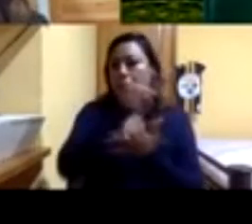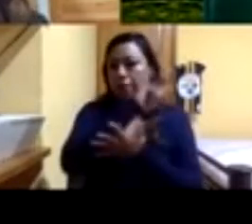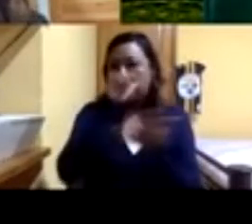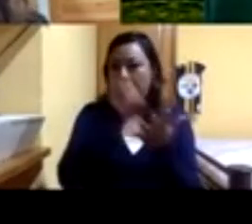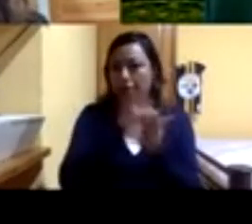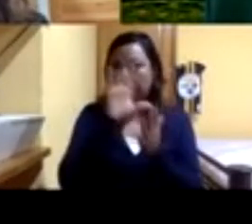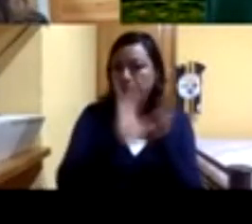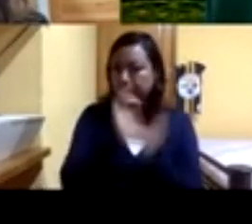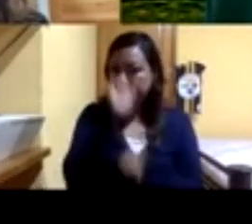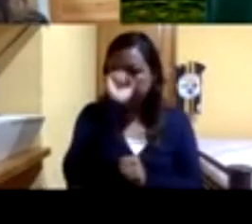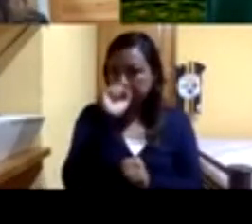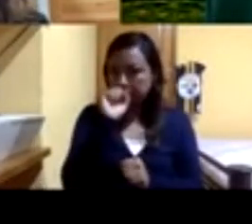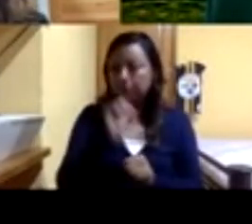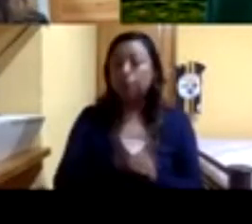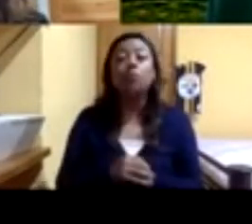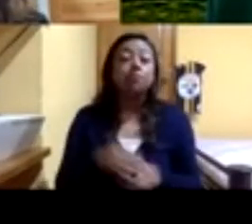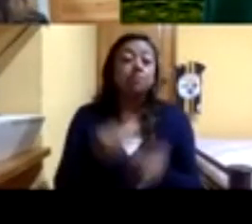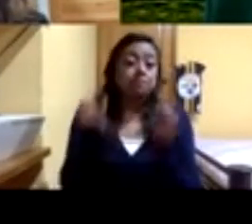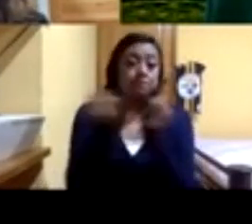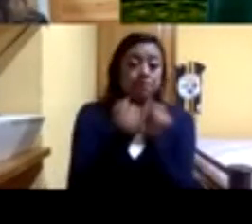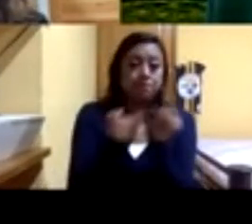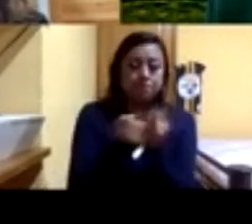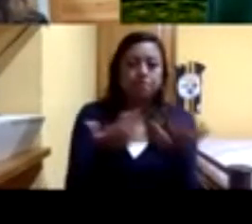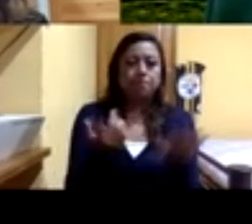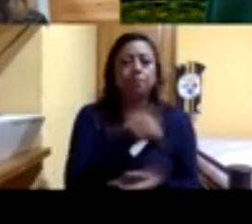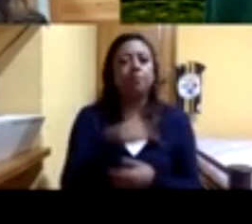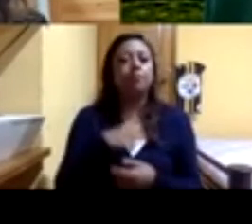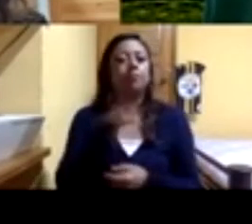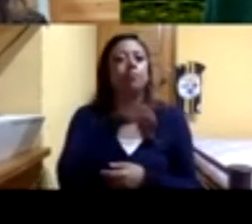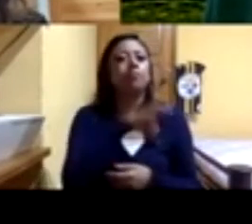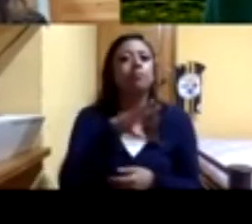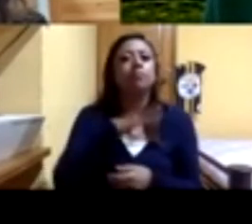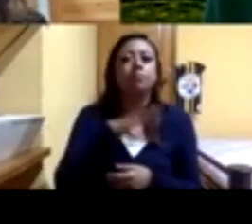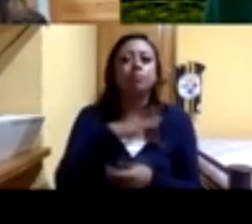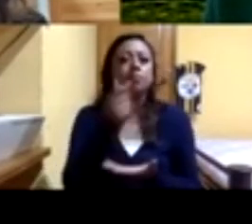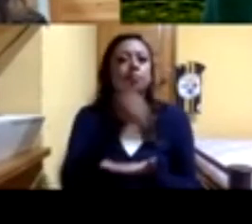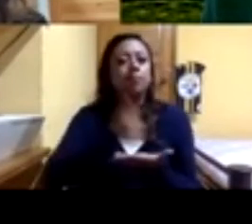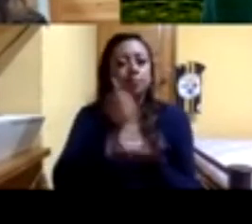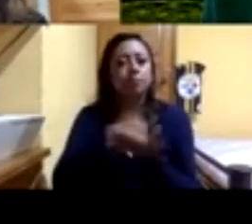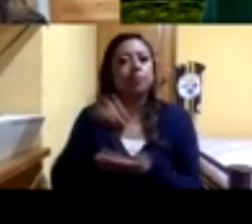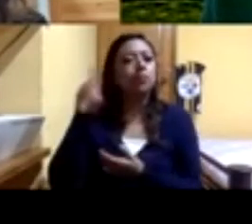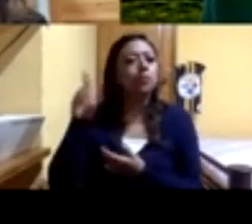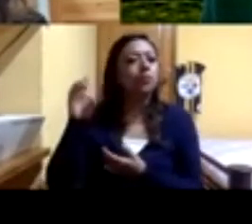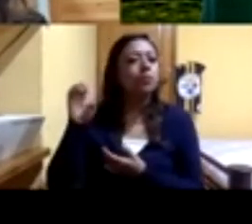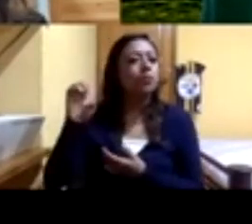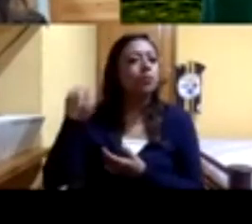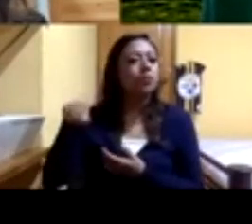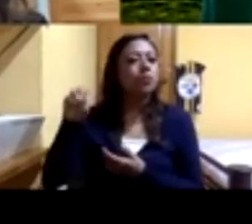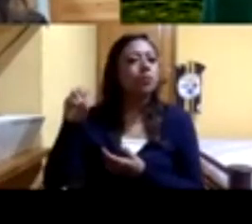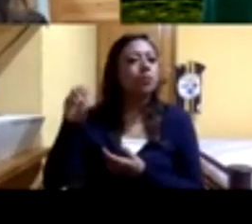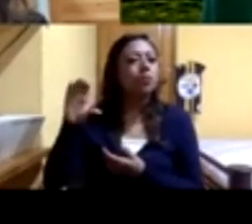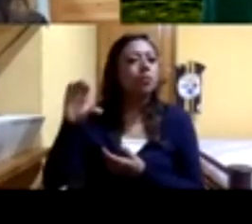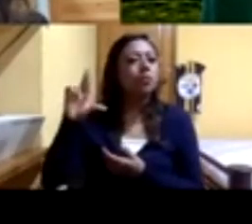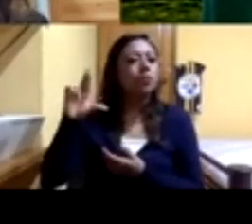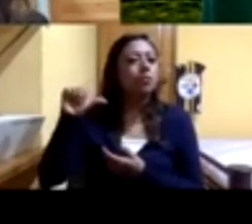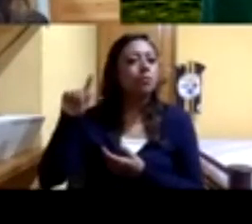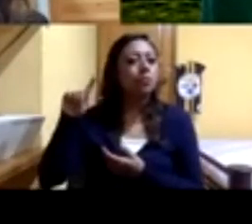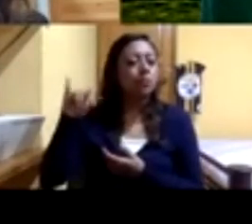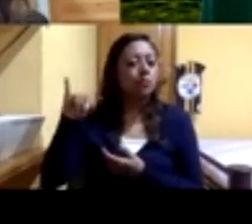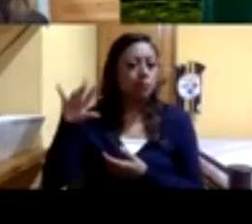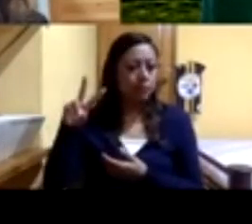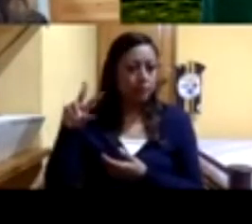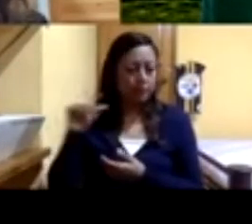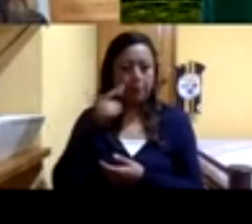la posibilidad de contar con una ciudad democrática, por supuesto que atraviesa por el derecho a la información, atraviesa por